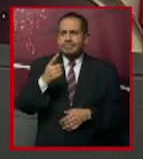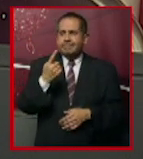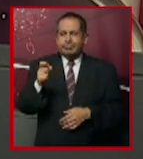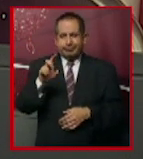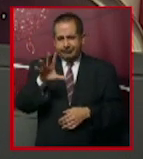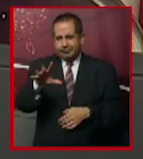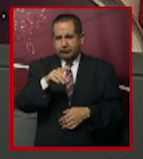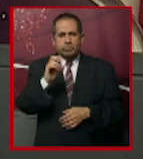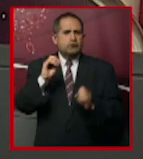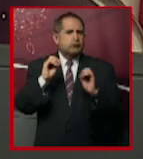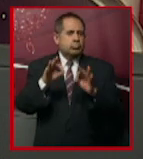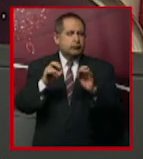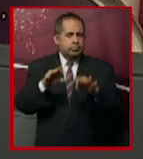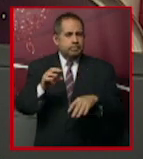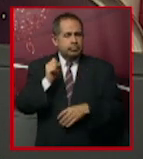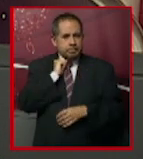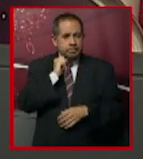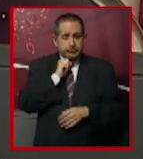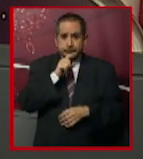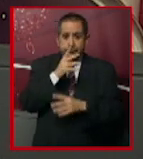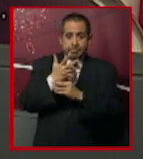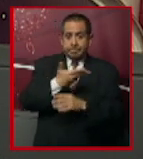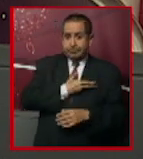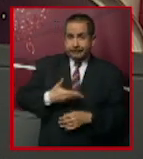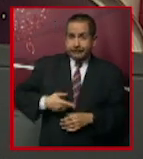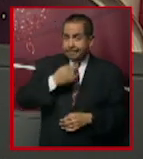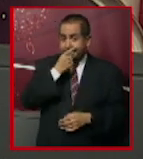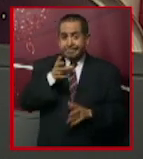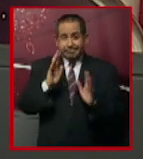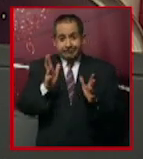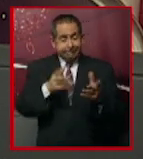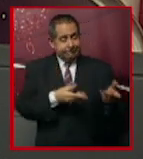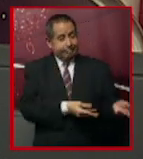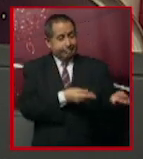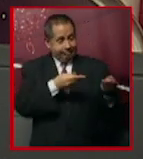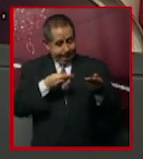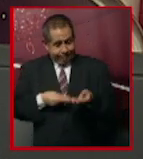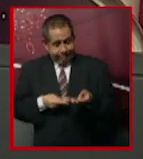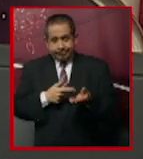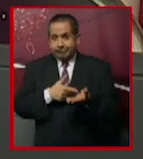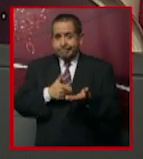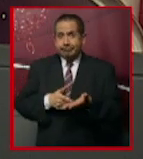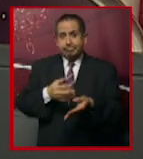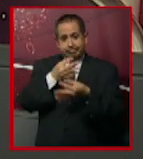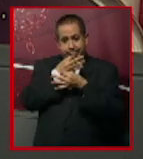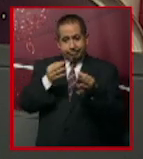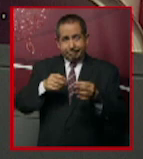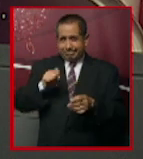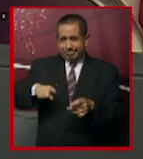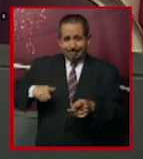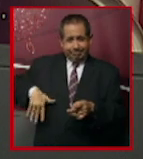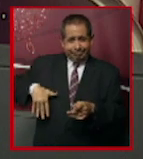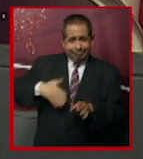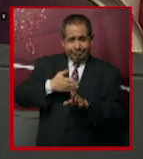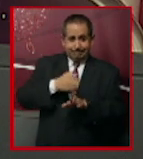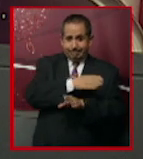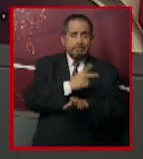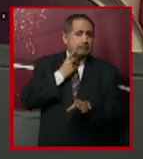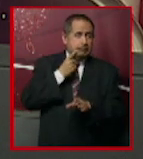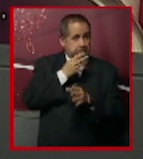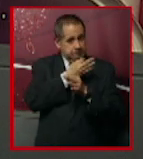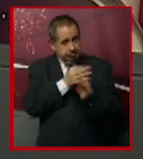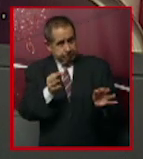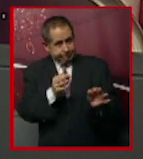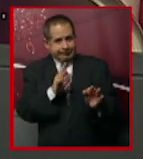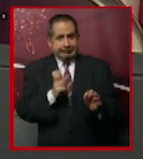directiva también informó que se recibió de la Cámara de Diputados el proyecto de declaratoria que realizó la Cámara de Diputados al proyecto de decreto por el